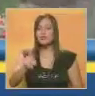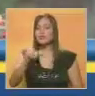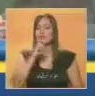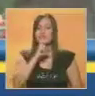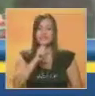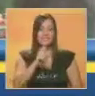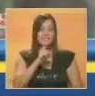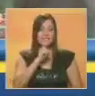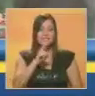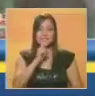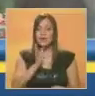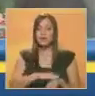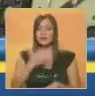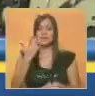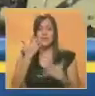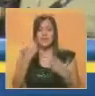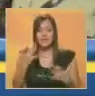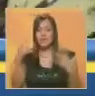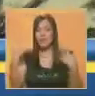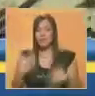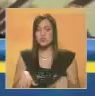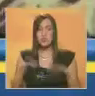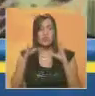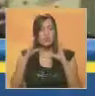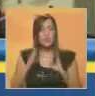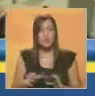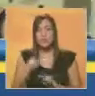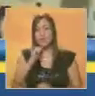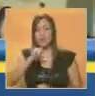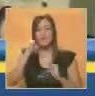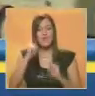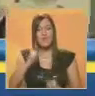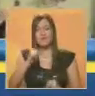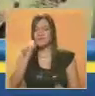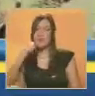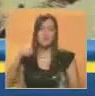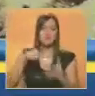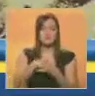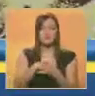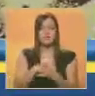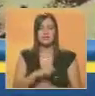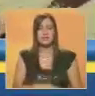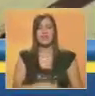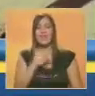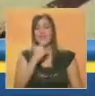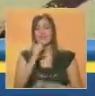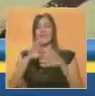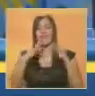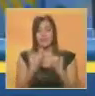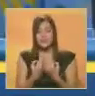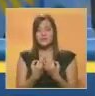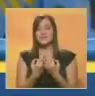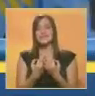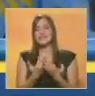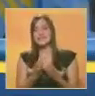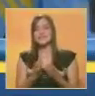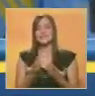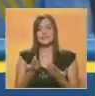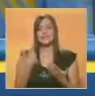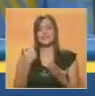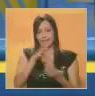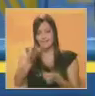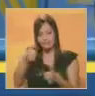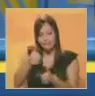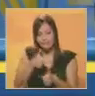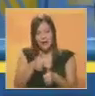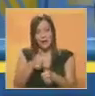difícil debido al estado en que quedaron los cuerpos tras El Fuerte impacto algunos familiares de las víctimas escoltados por